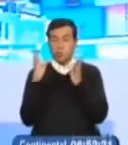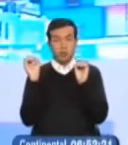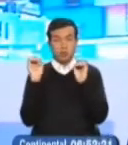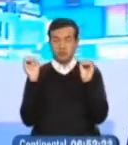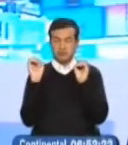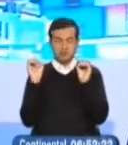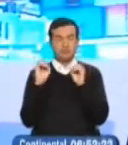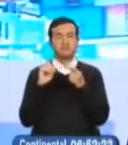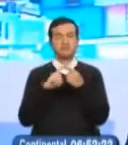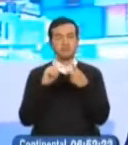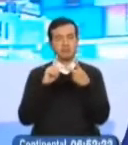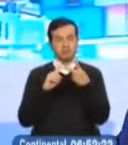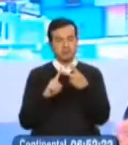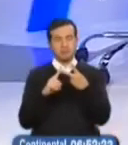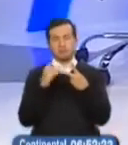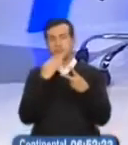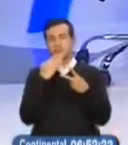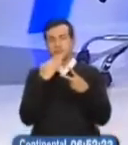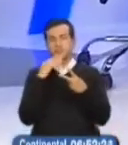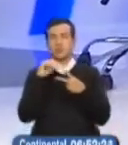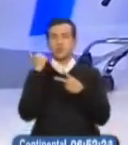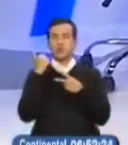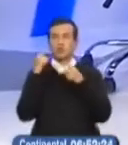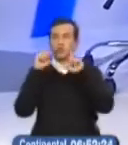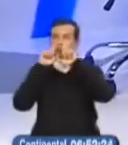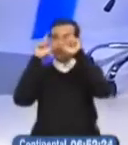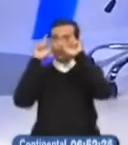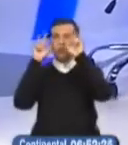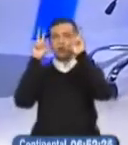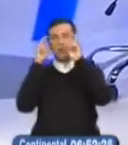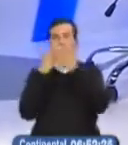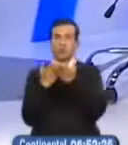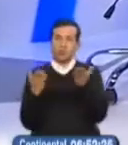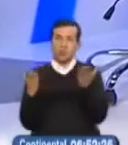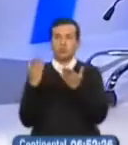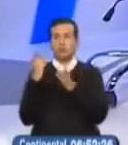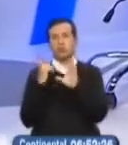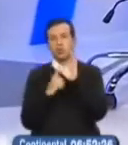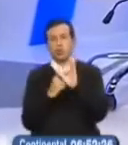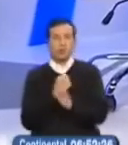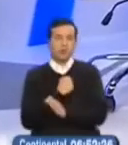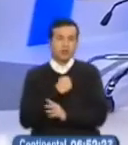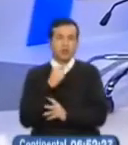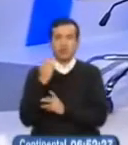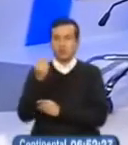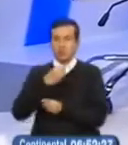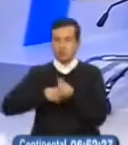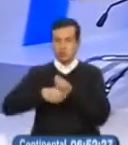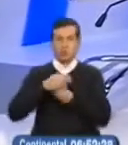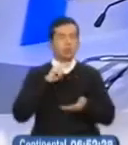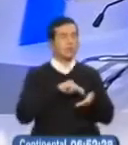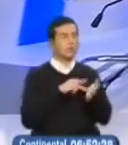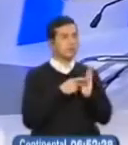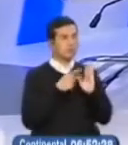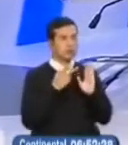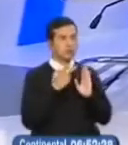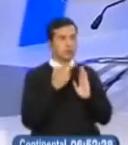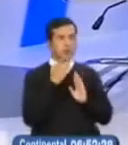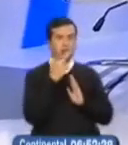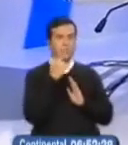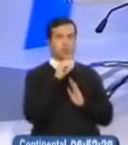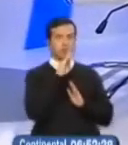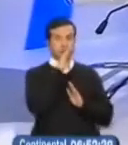el otro esquema que tienen los coeficientes en función de activos, costos y gastos, patrimonios e ingresos. Para comprender bien, es decir, pero el anticipo lo voy